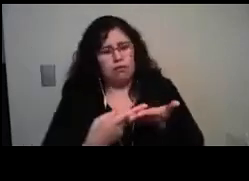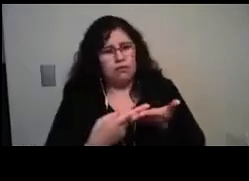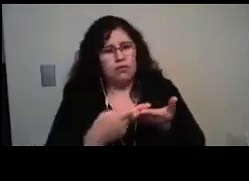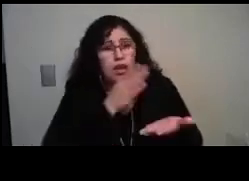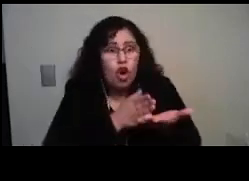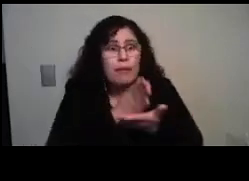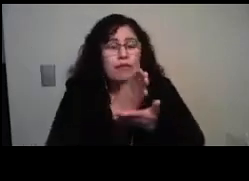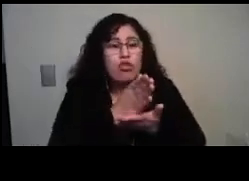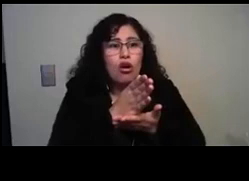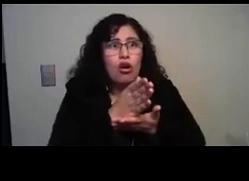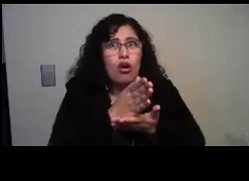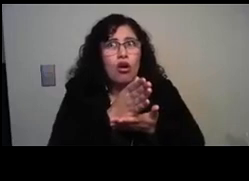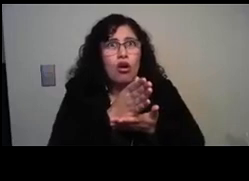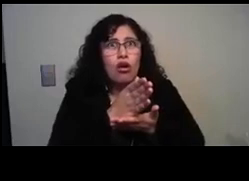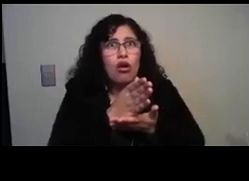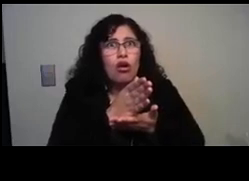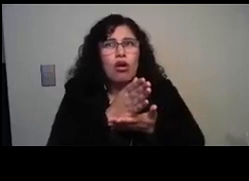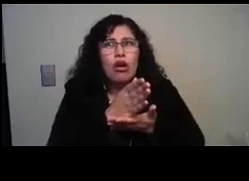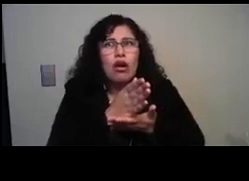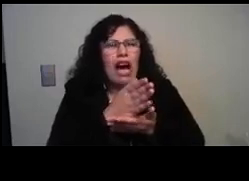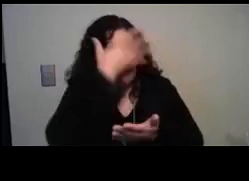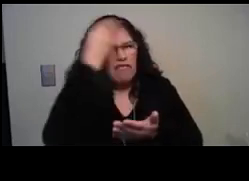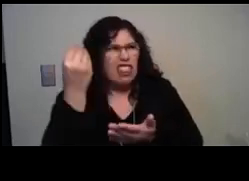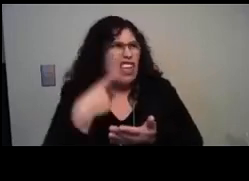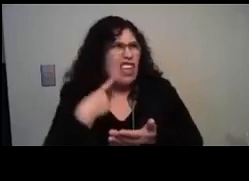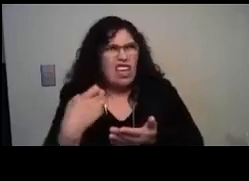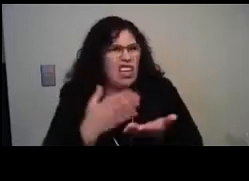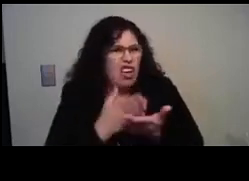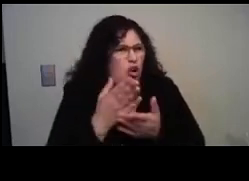tener, no me acuerdo cómo se llama, pero